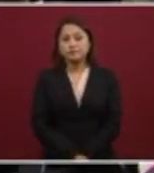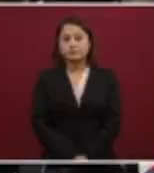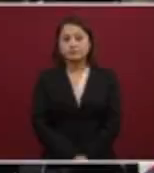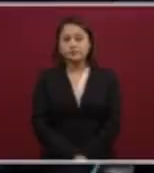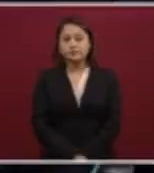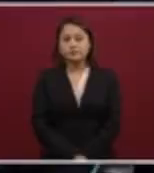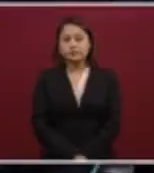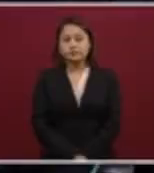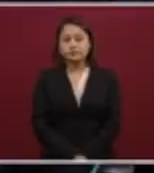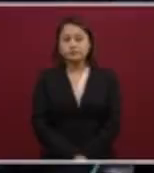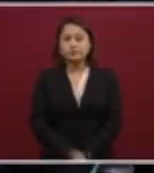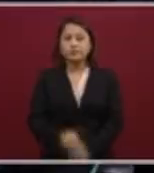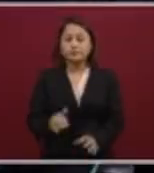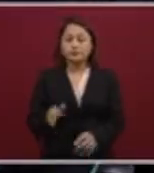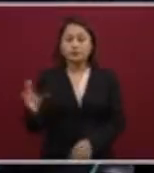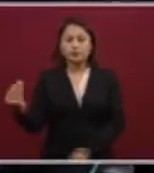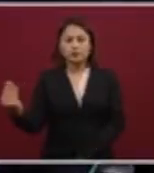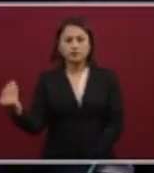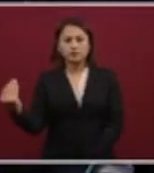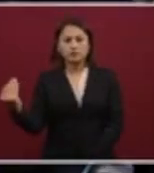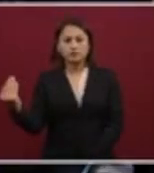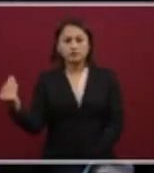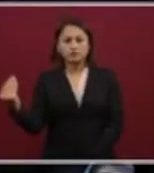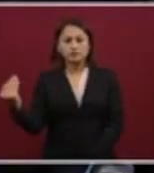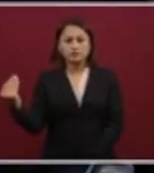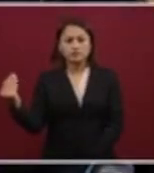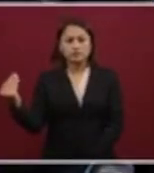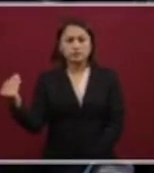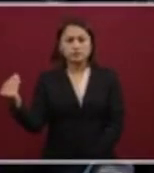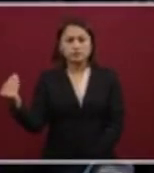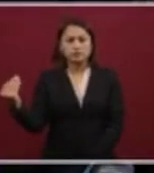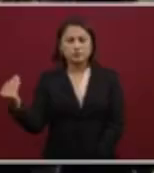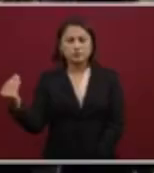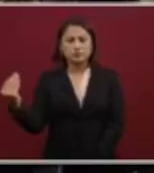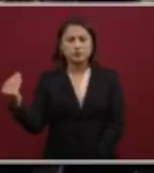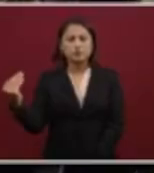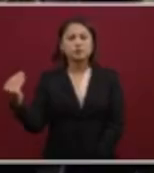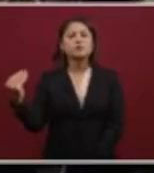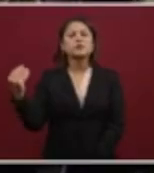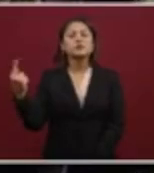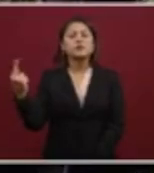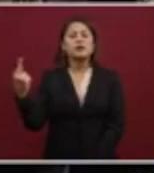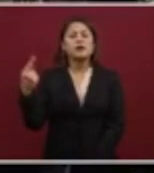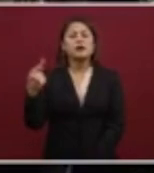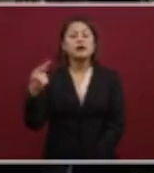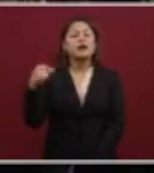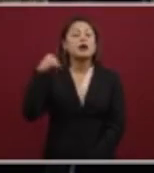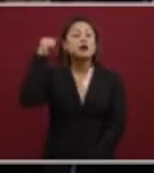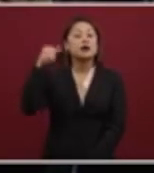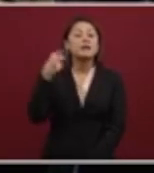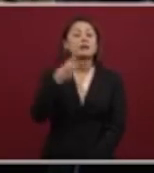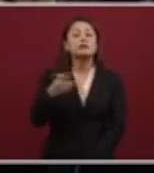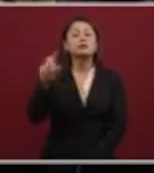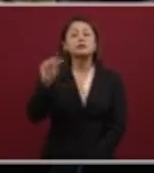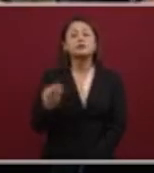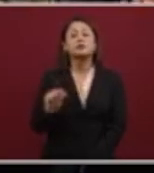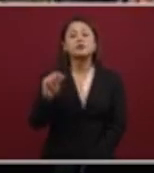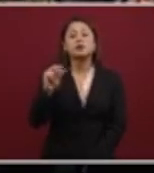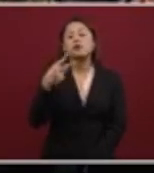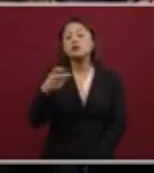durante el mes de mayo? Para 200, que pues en abril eran 281 y en